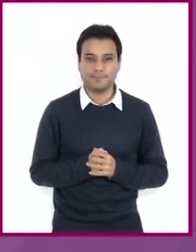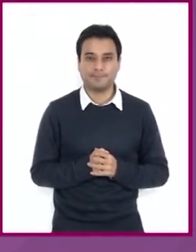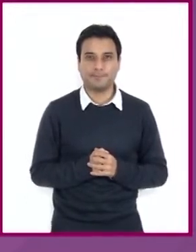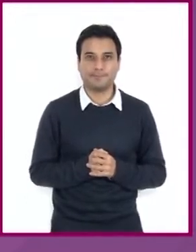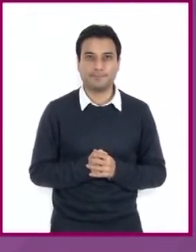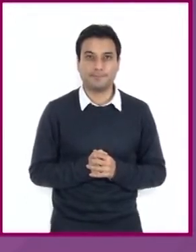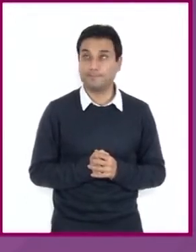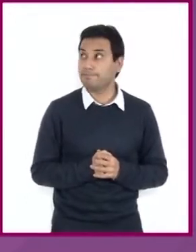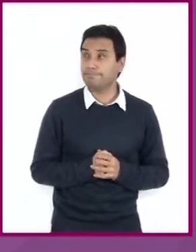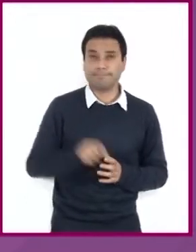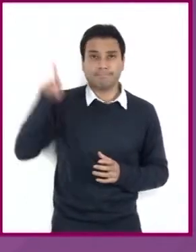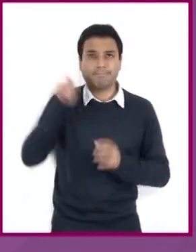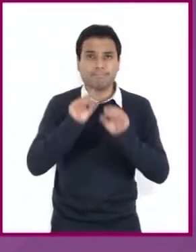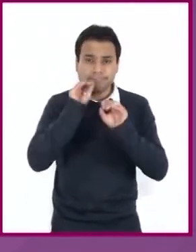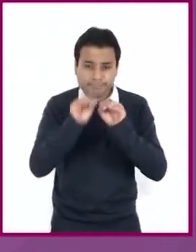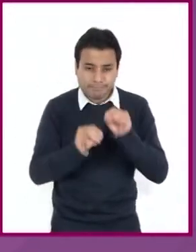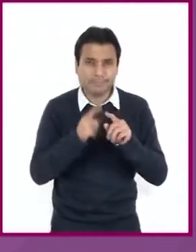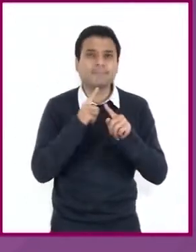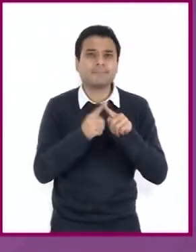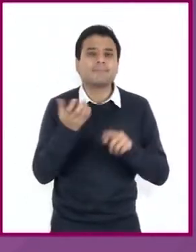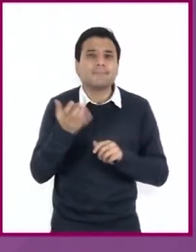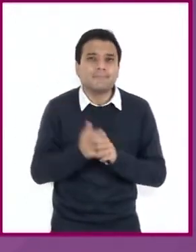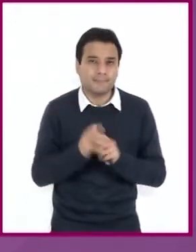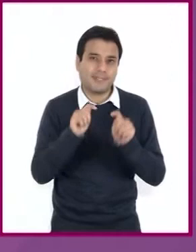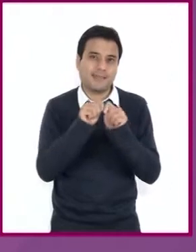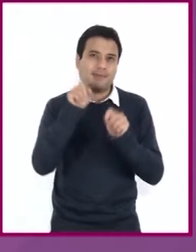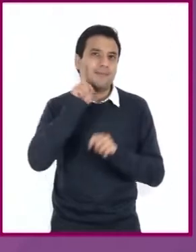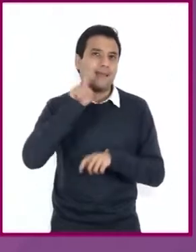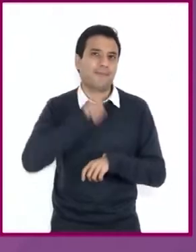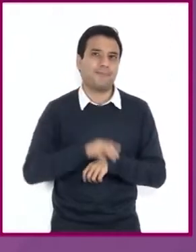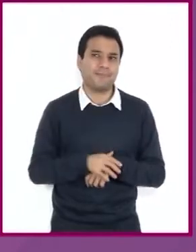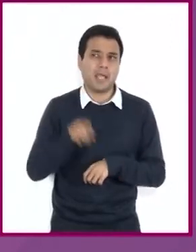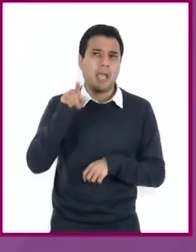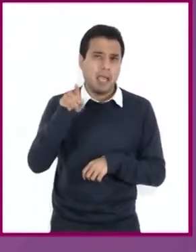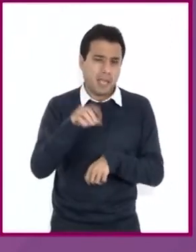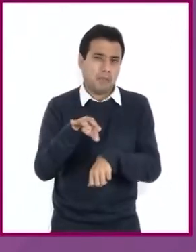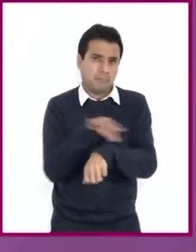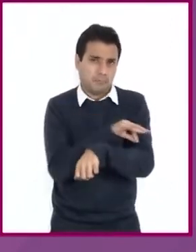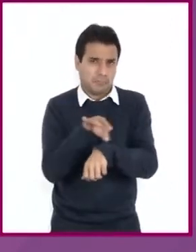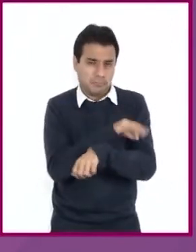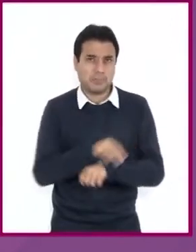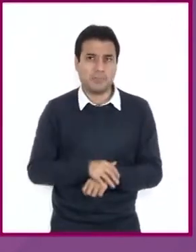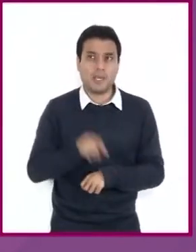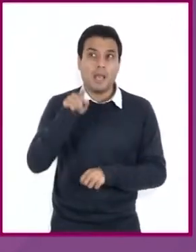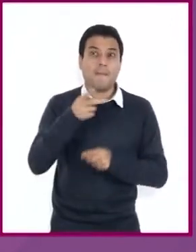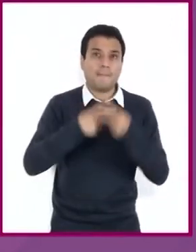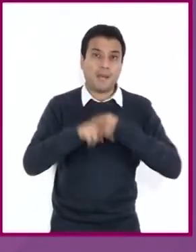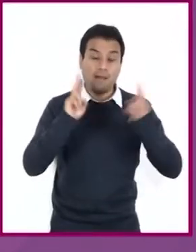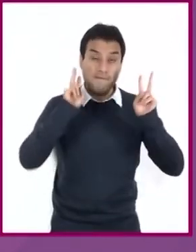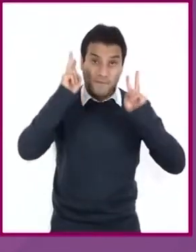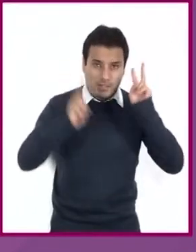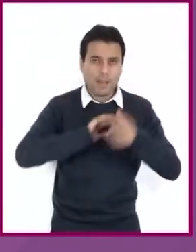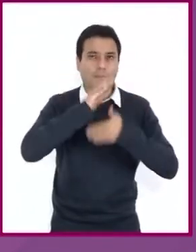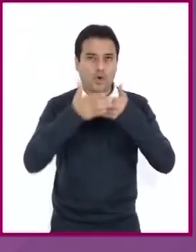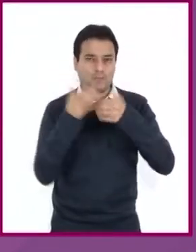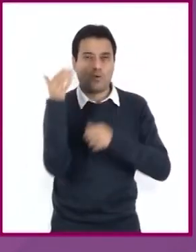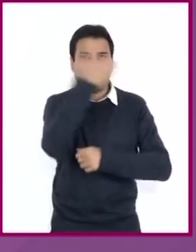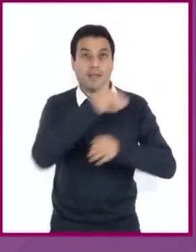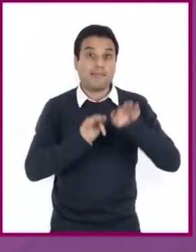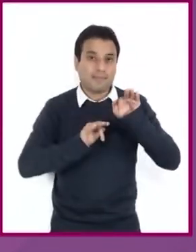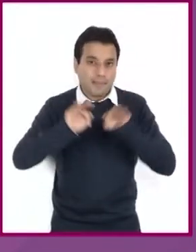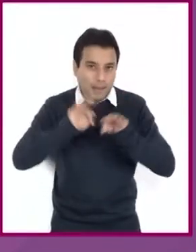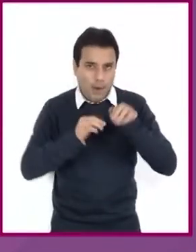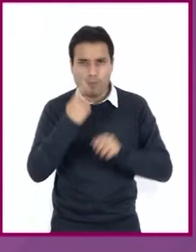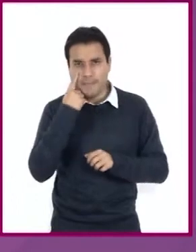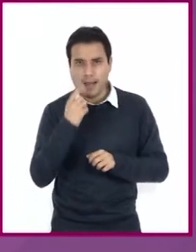Esta maqueta la hizo mi tía. Verán, ella es arquitecta. Vino de visita y en unos minutos se la llevará a su trabajo donde presentará su proyecto